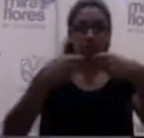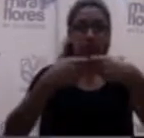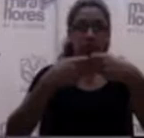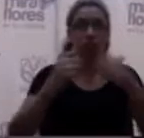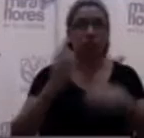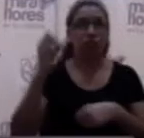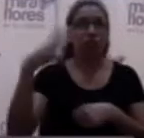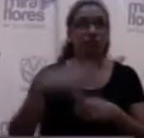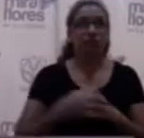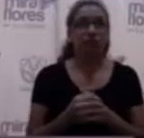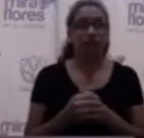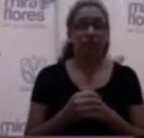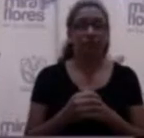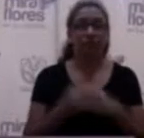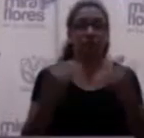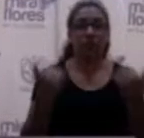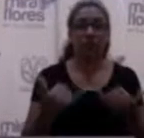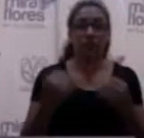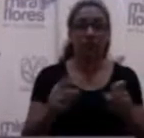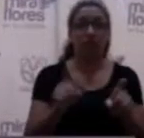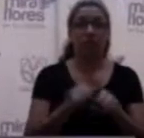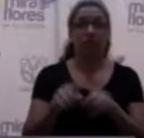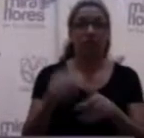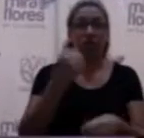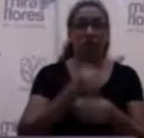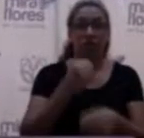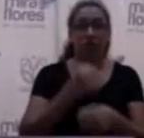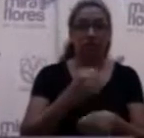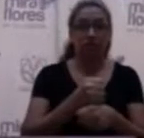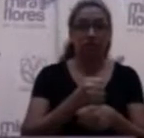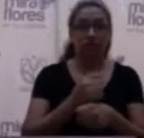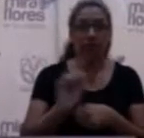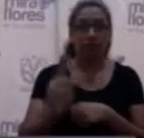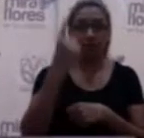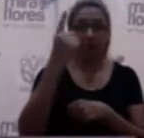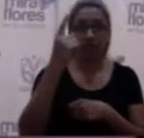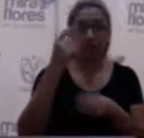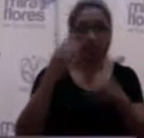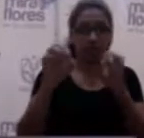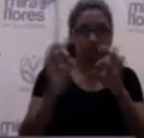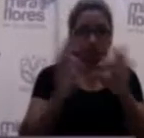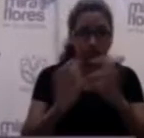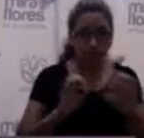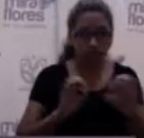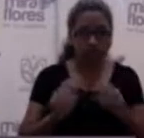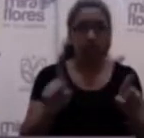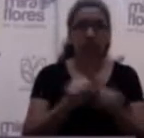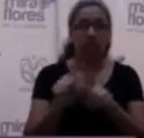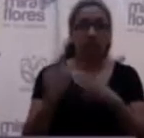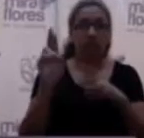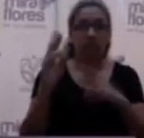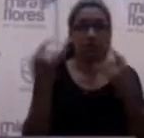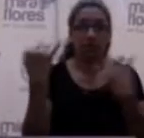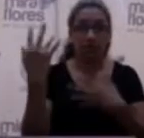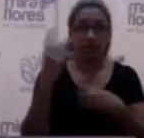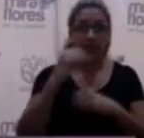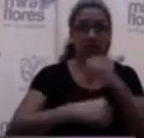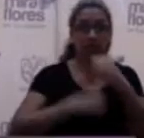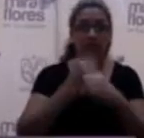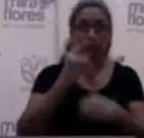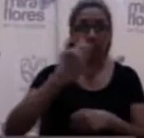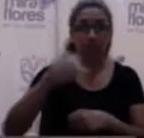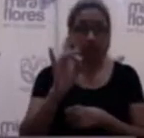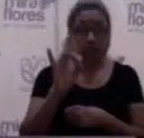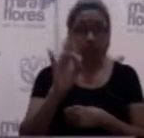eléctricas. Actualmente se está trabajando lo que es el expediente técnico y se espera que durante el 2018,